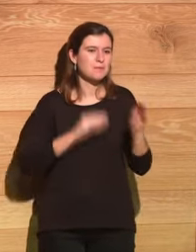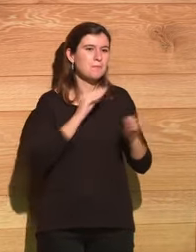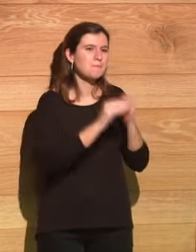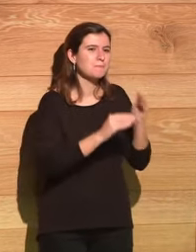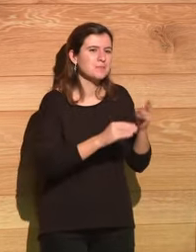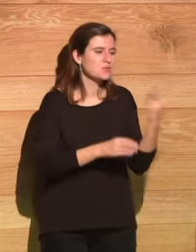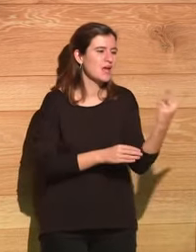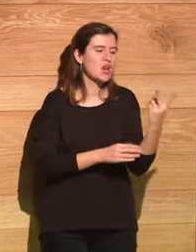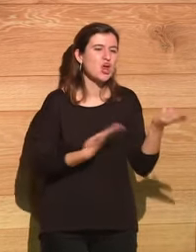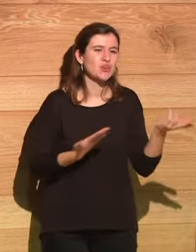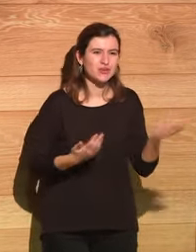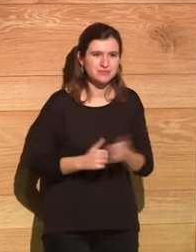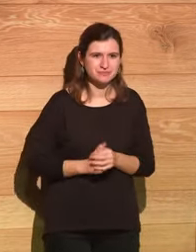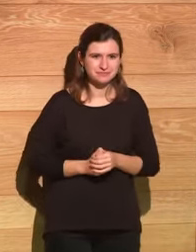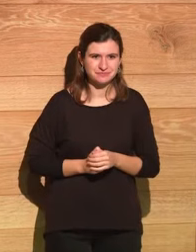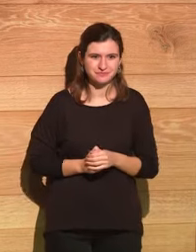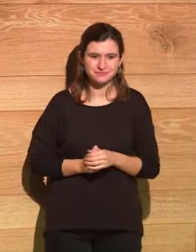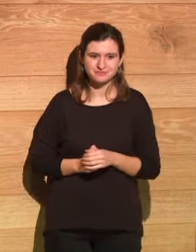que...